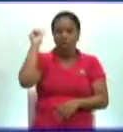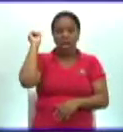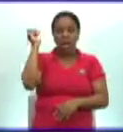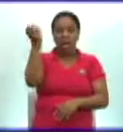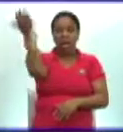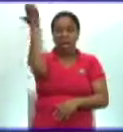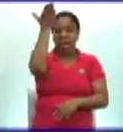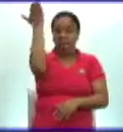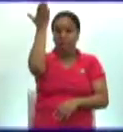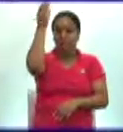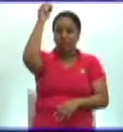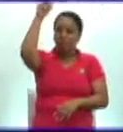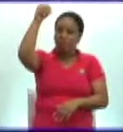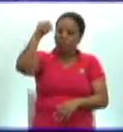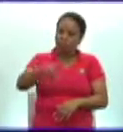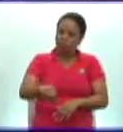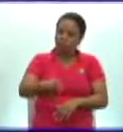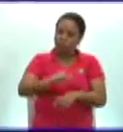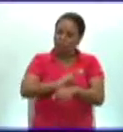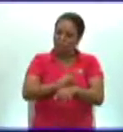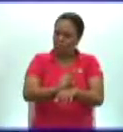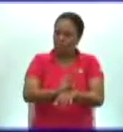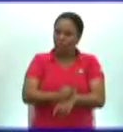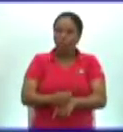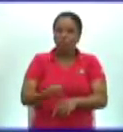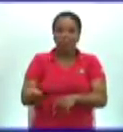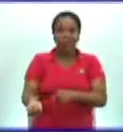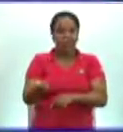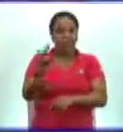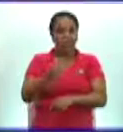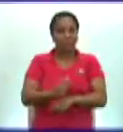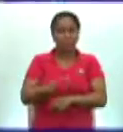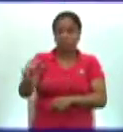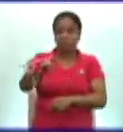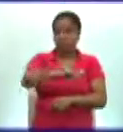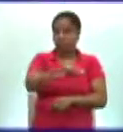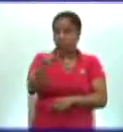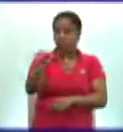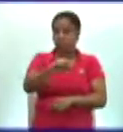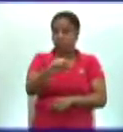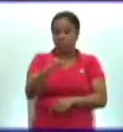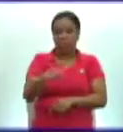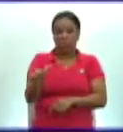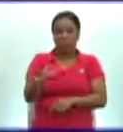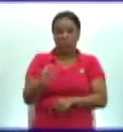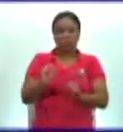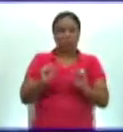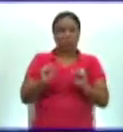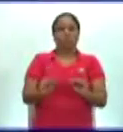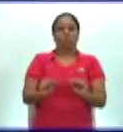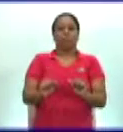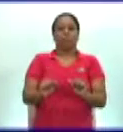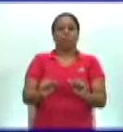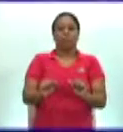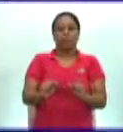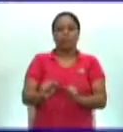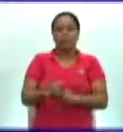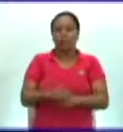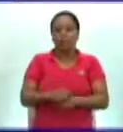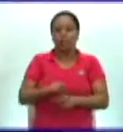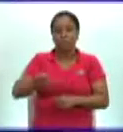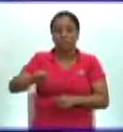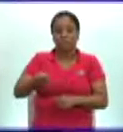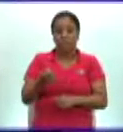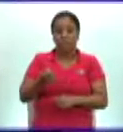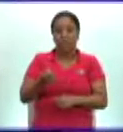ser arrojada. Un automóvil que se desplaza por una carretera horizontal se detiene a los pocos metros de cortar el motor o